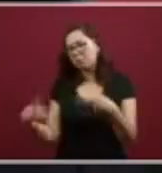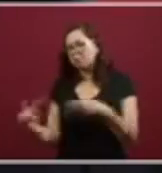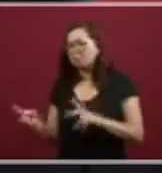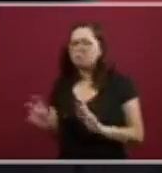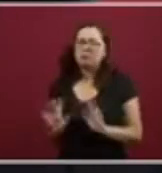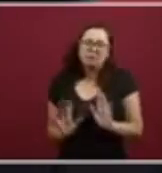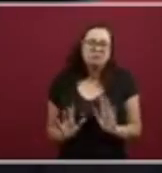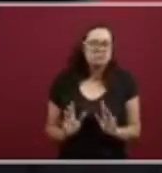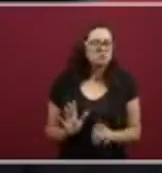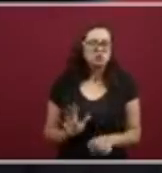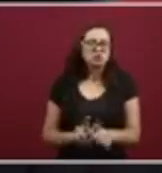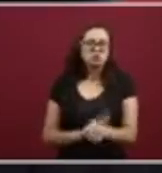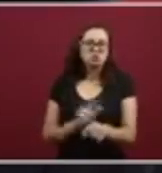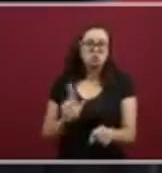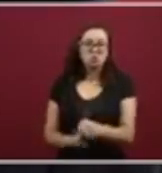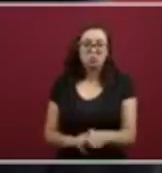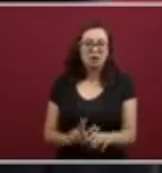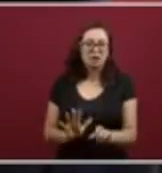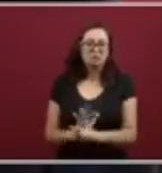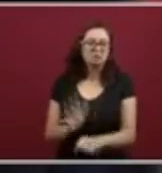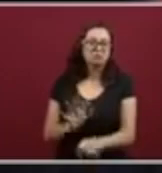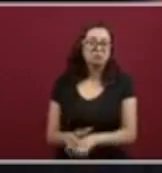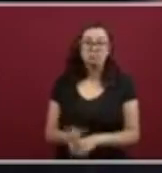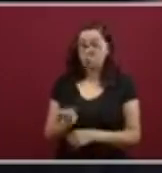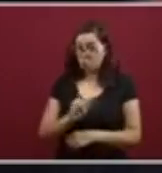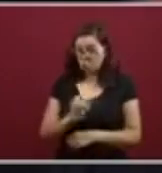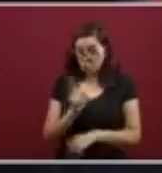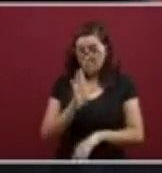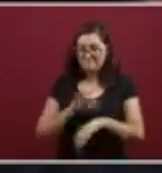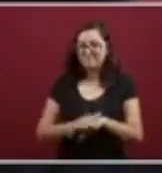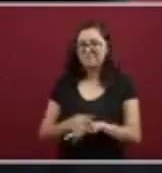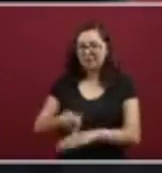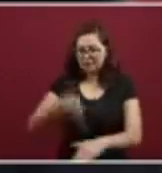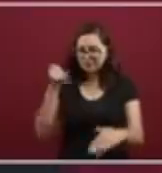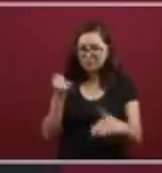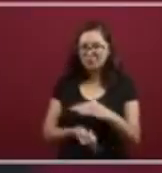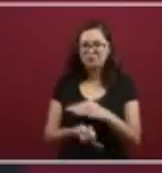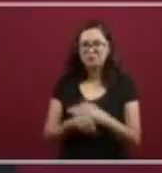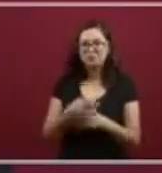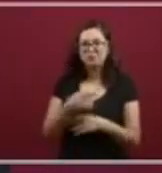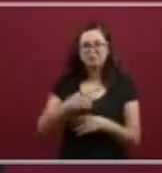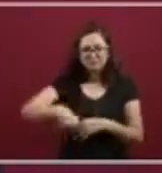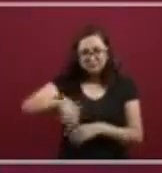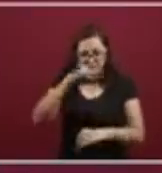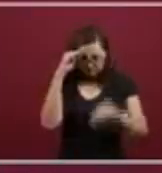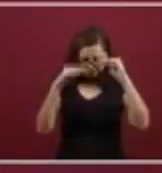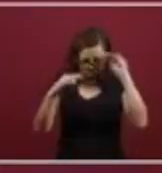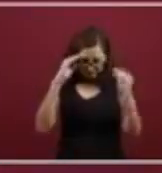cosas. No, pero también se